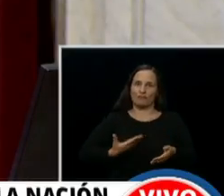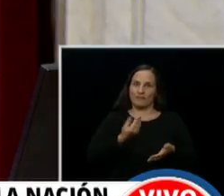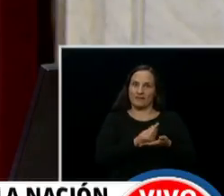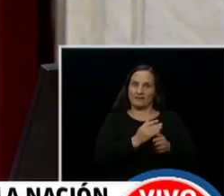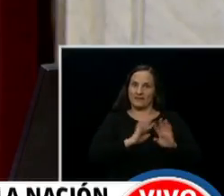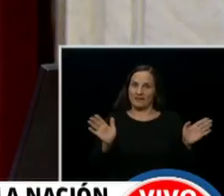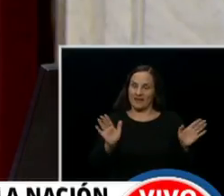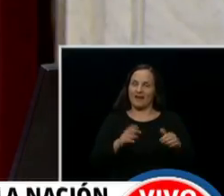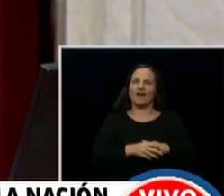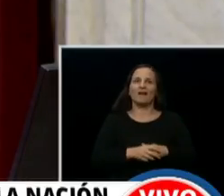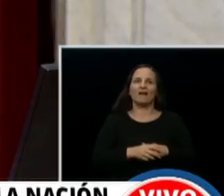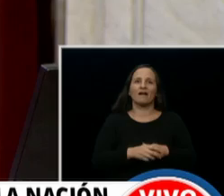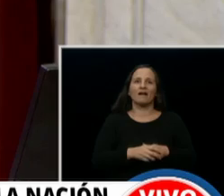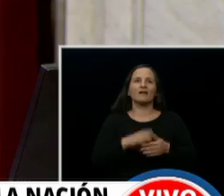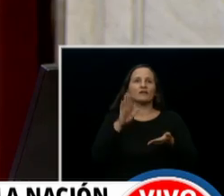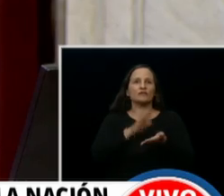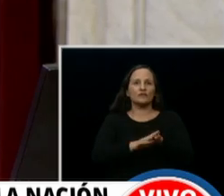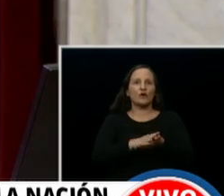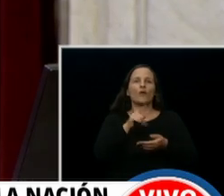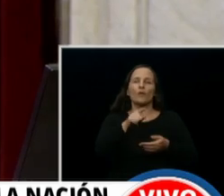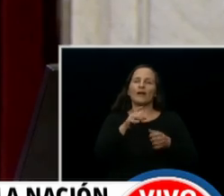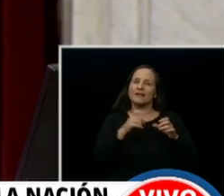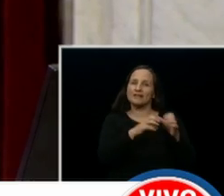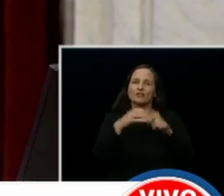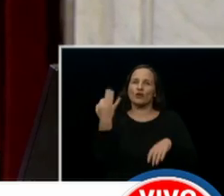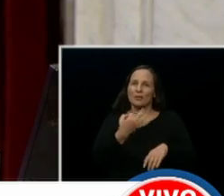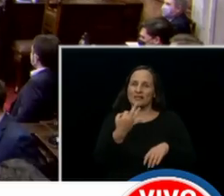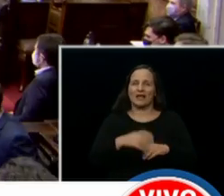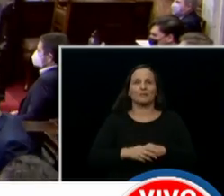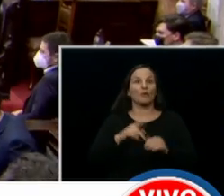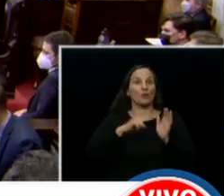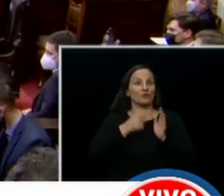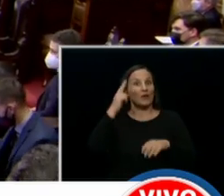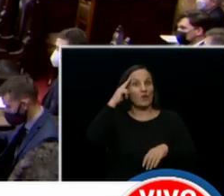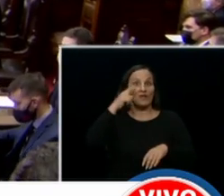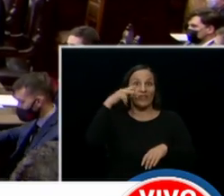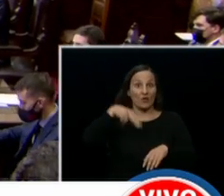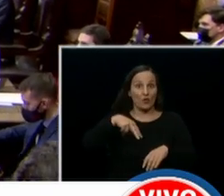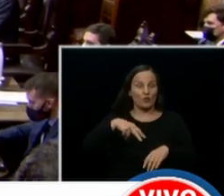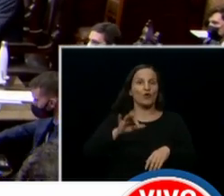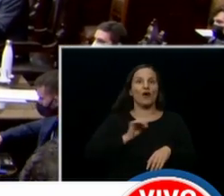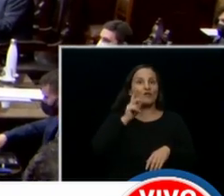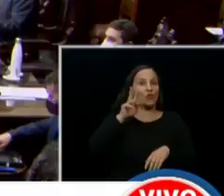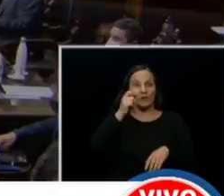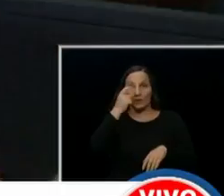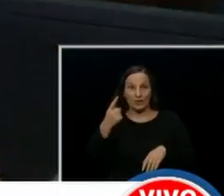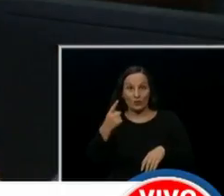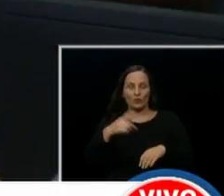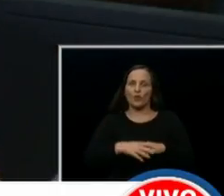de convocatoria de sesión especial buenos aires 9 de junio de 2021